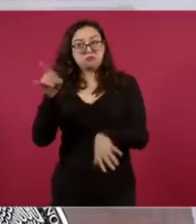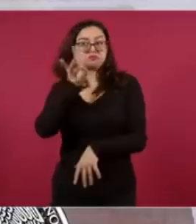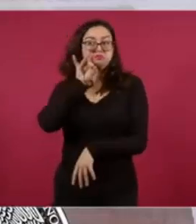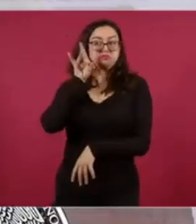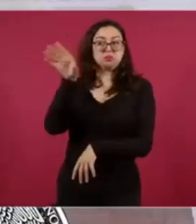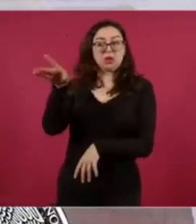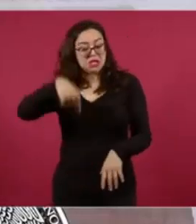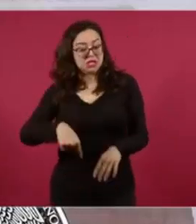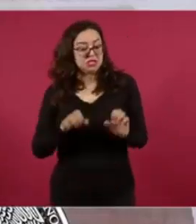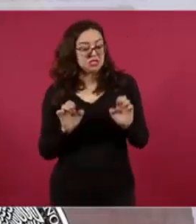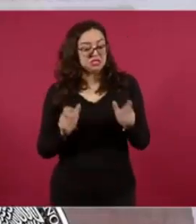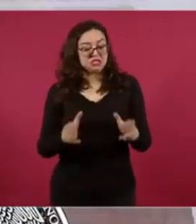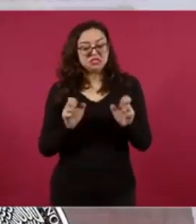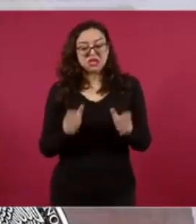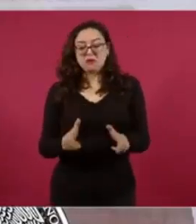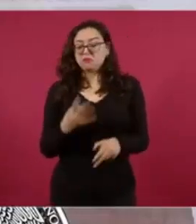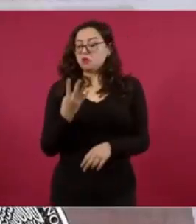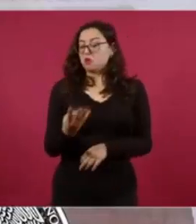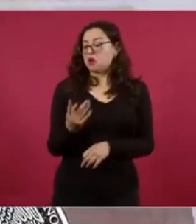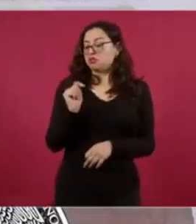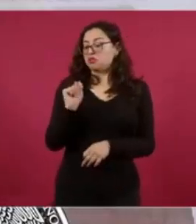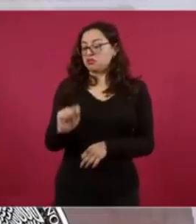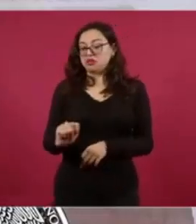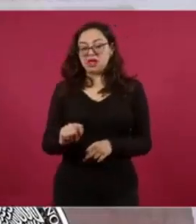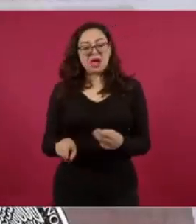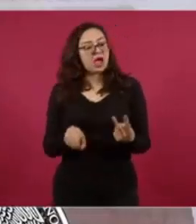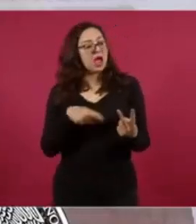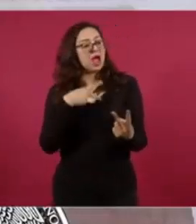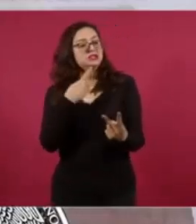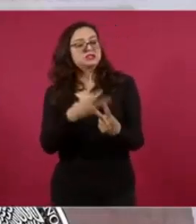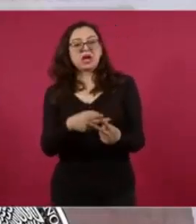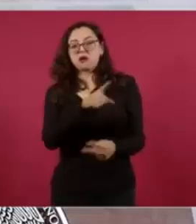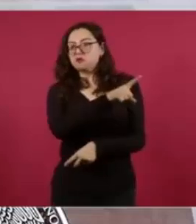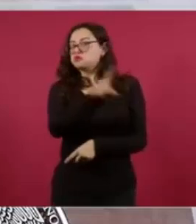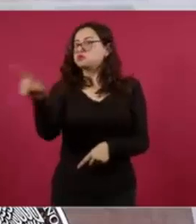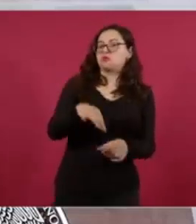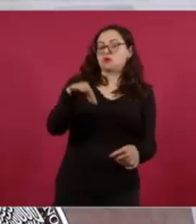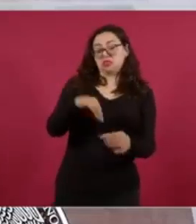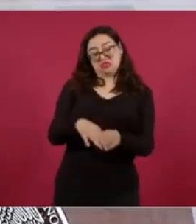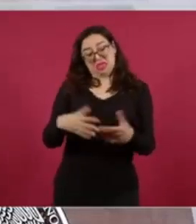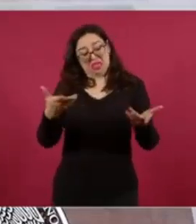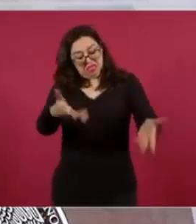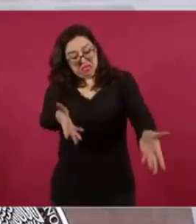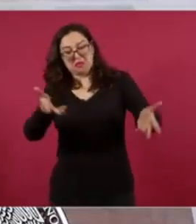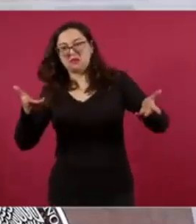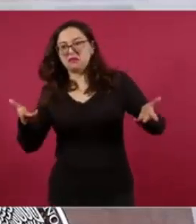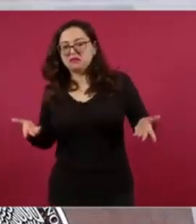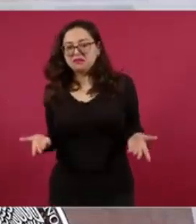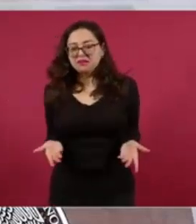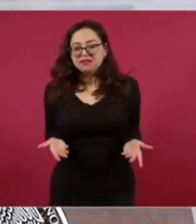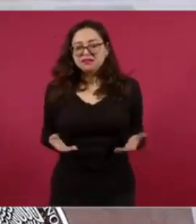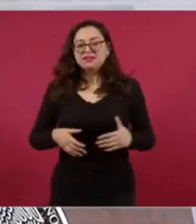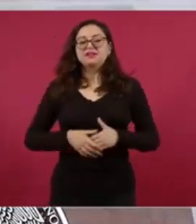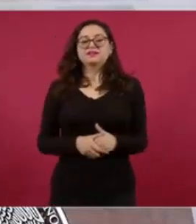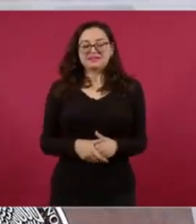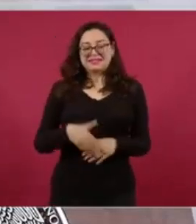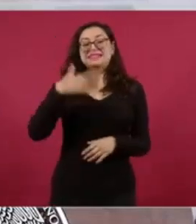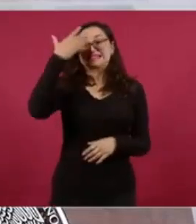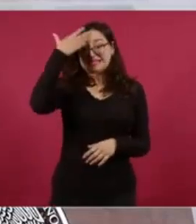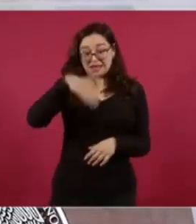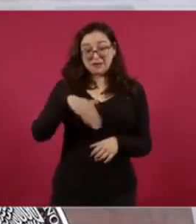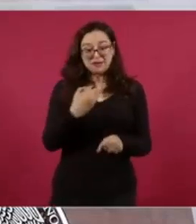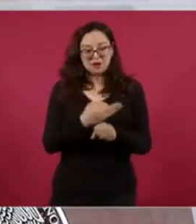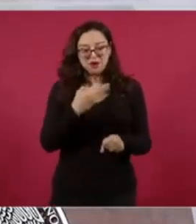el IMSS en Chiapas. Hashtag disfruten lo votado. Y ya sabemos que esto de hashtag disfruten lo votado es una campaña de